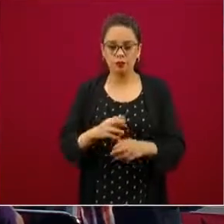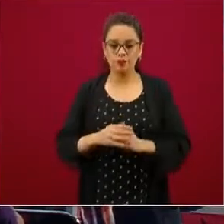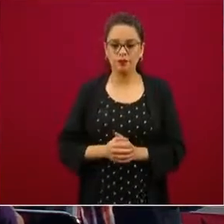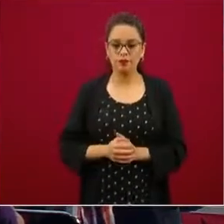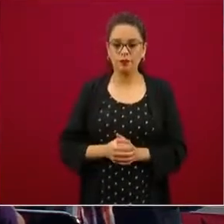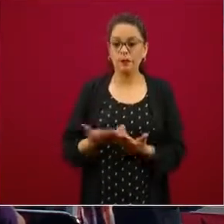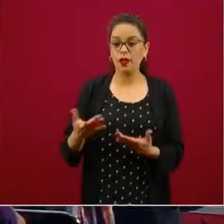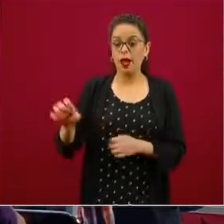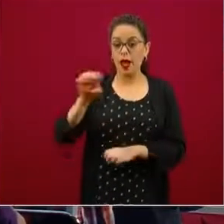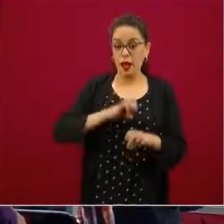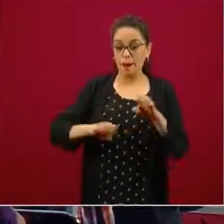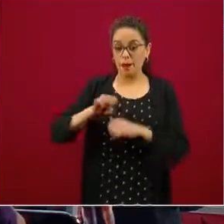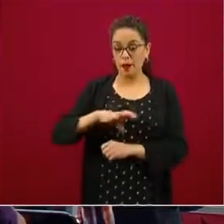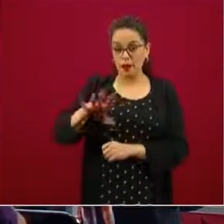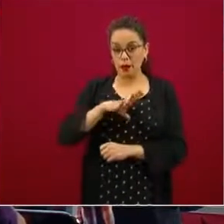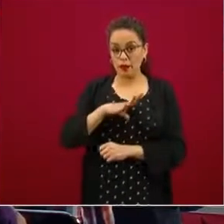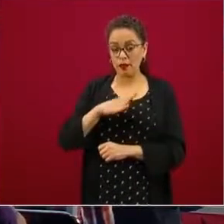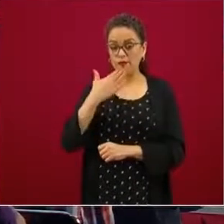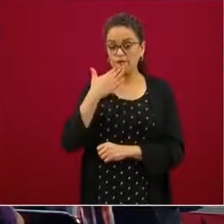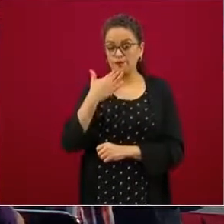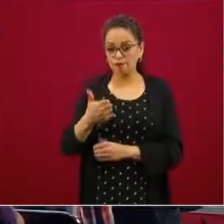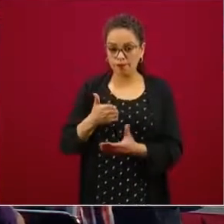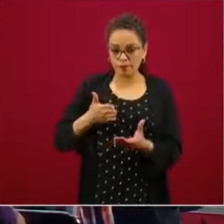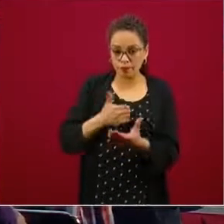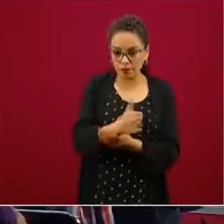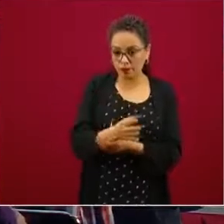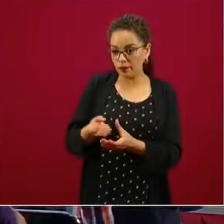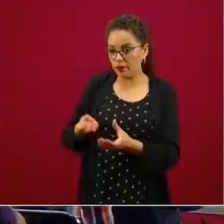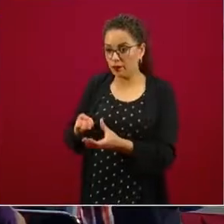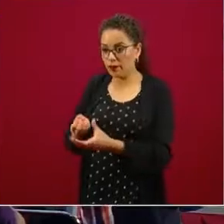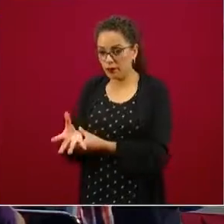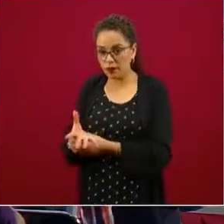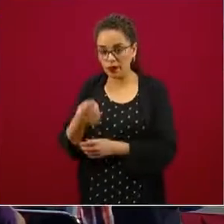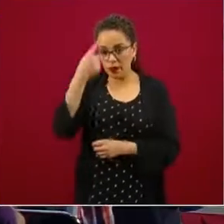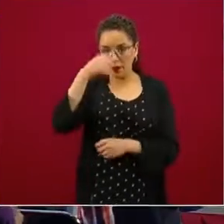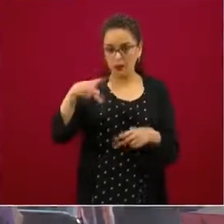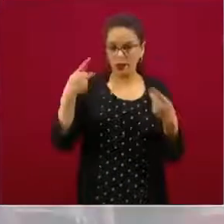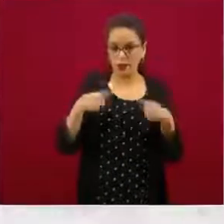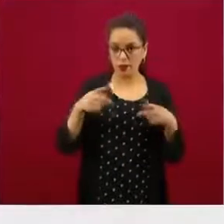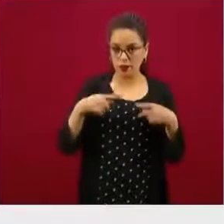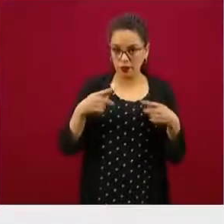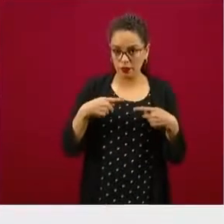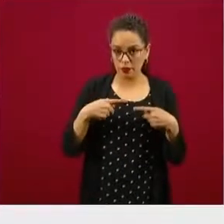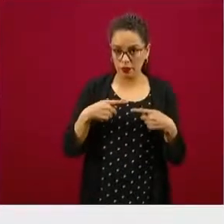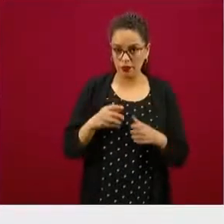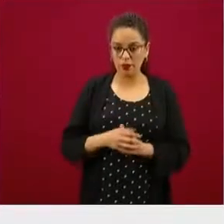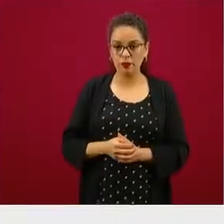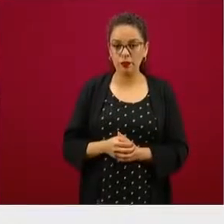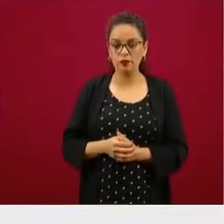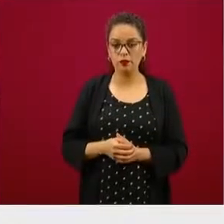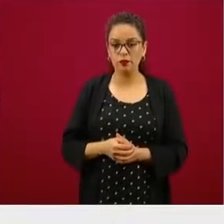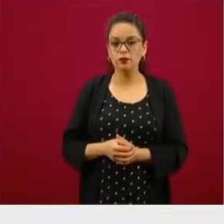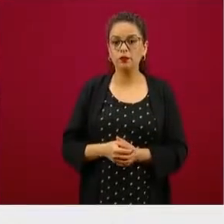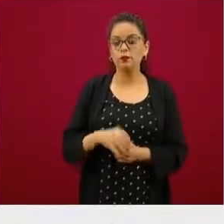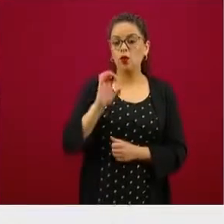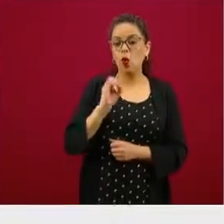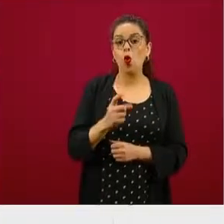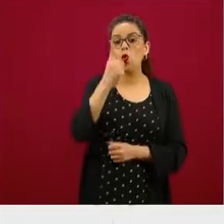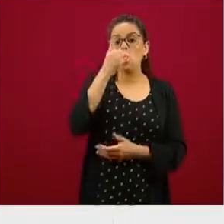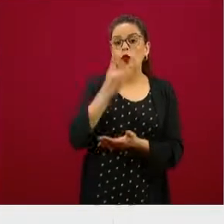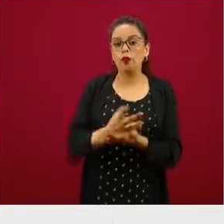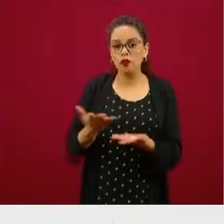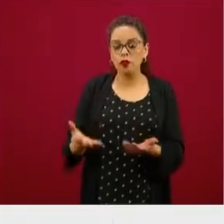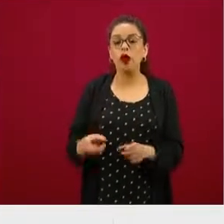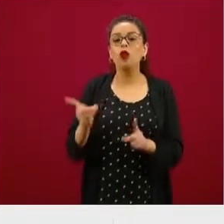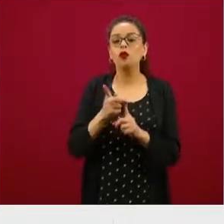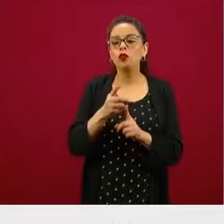cuenta con entradas y salidas exclusivas de personal en caso de que se cuente con un solo acceso, cómo se señaliza por dónde